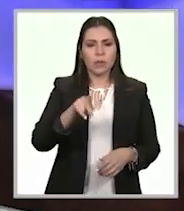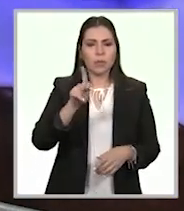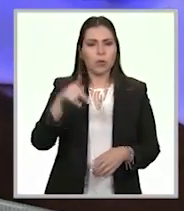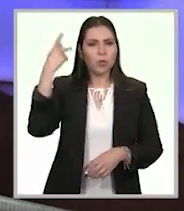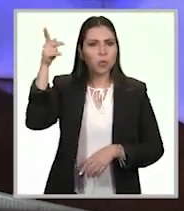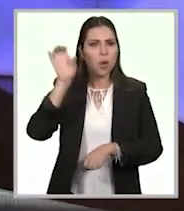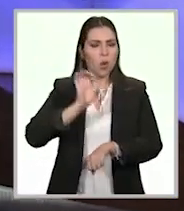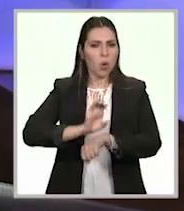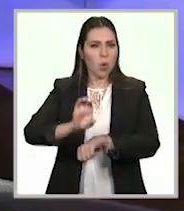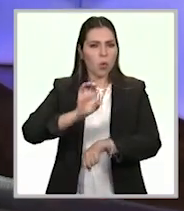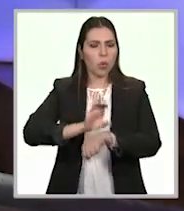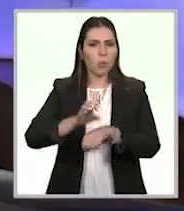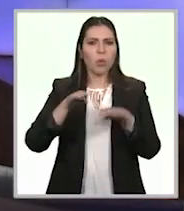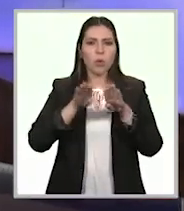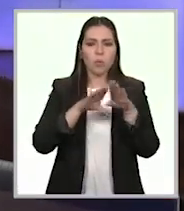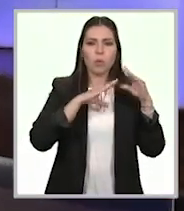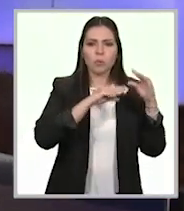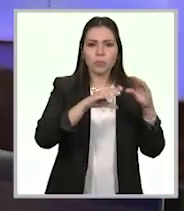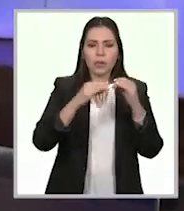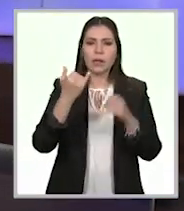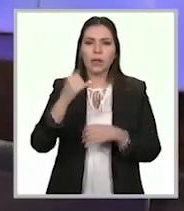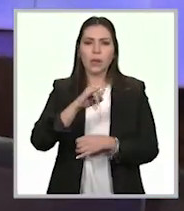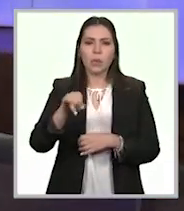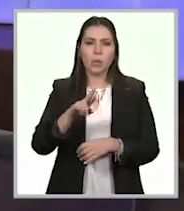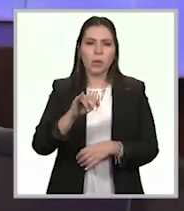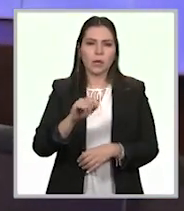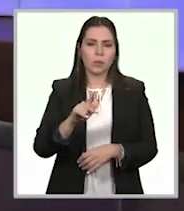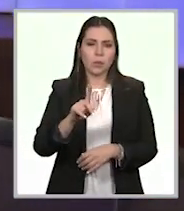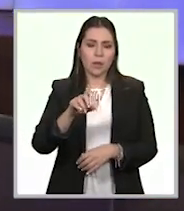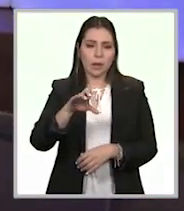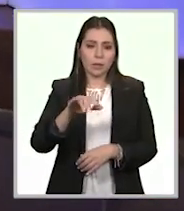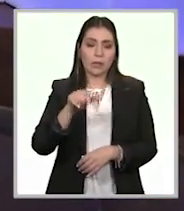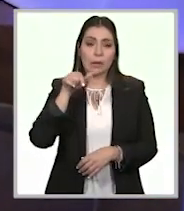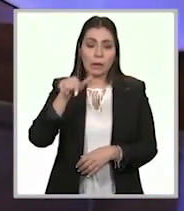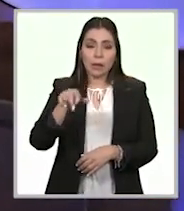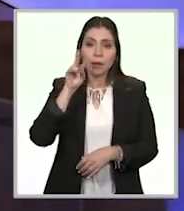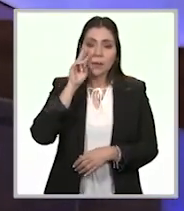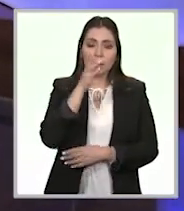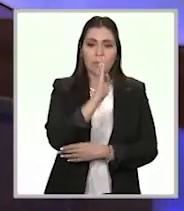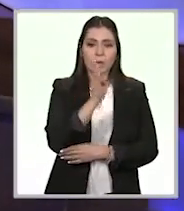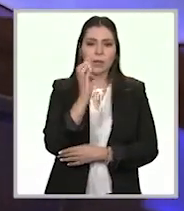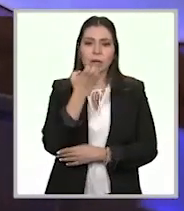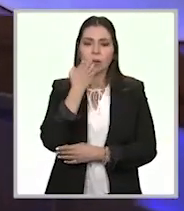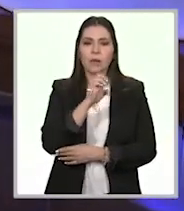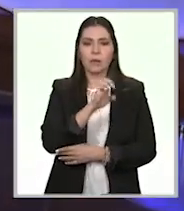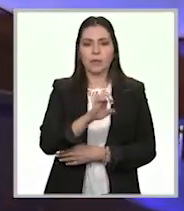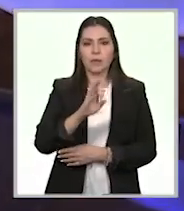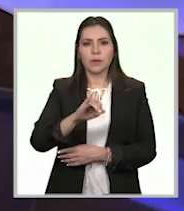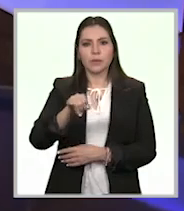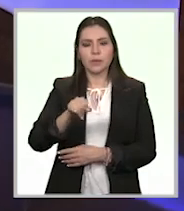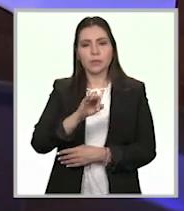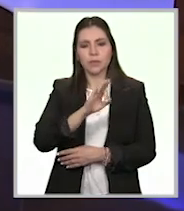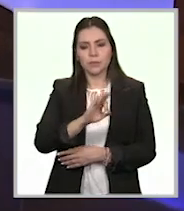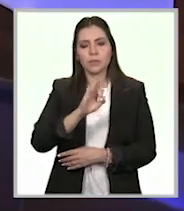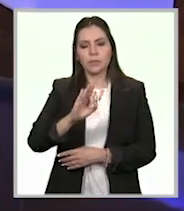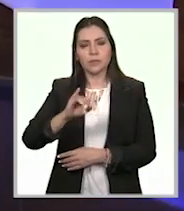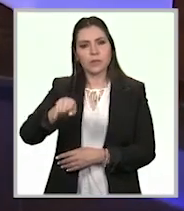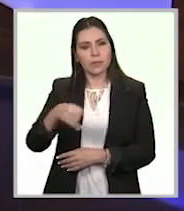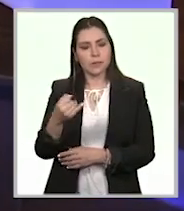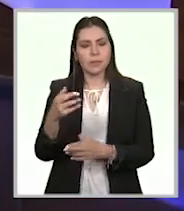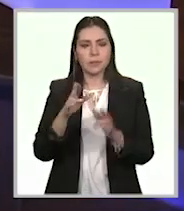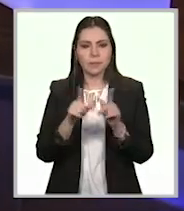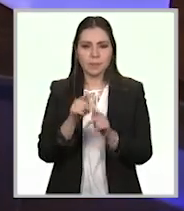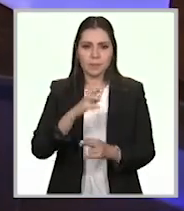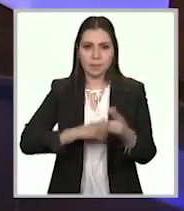sistema de justicia penal colombiano a través de la doctrina y de la jurisprudencia. Esta obra la puedes consultar en la biblioteca de la Escuela Federal de